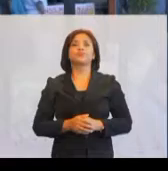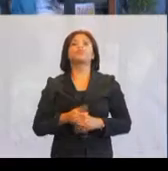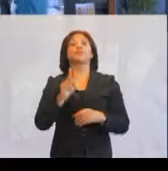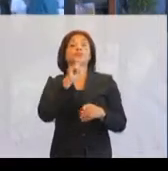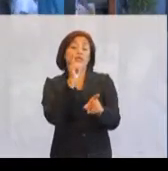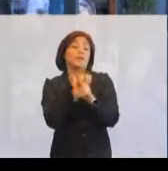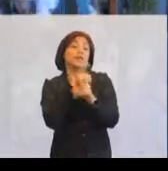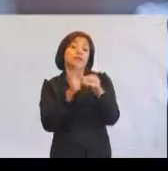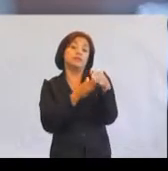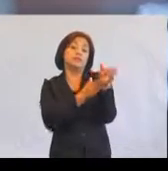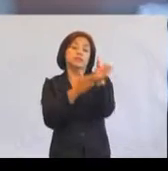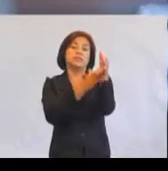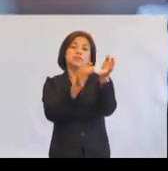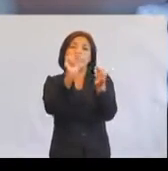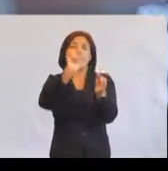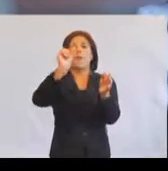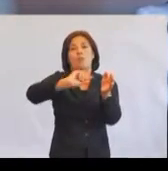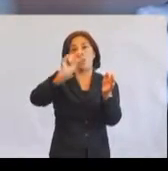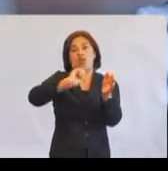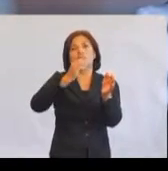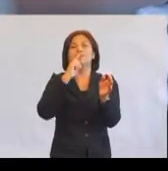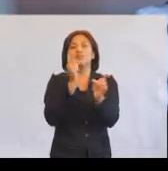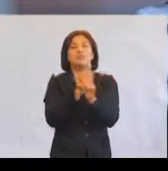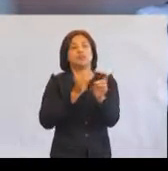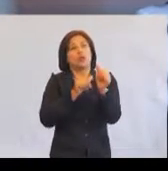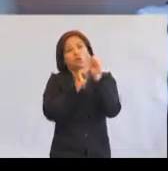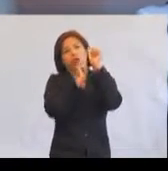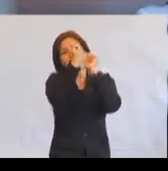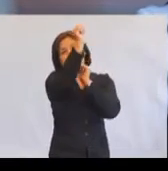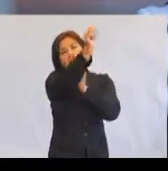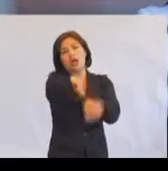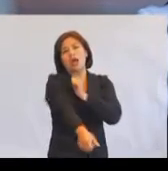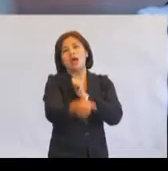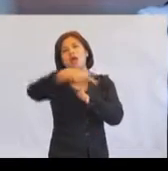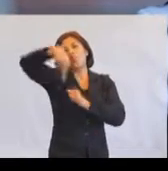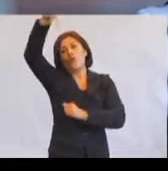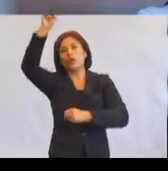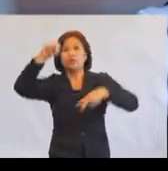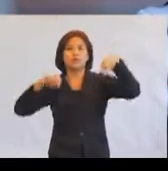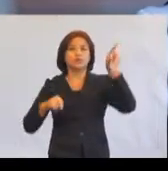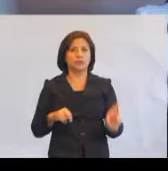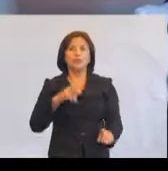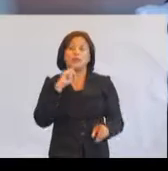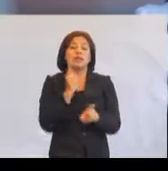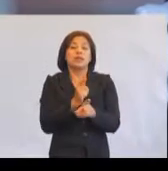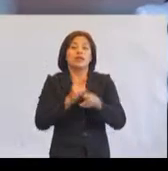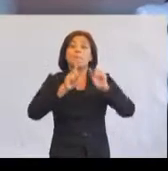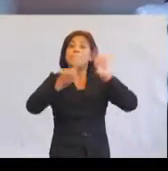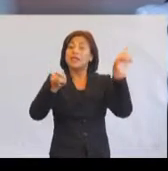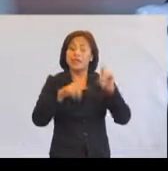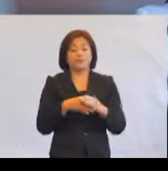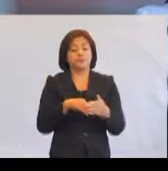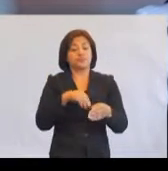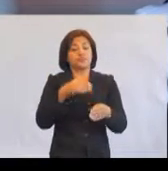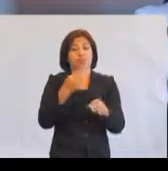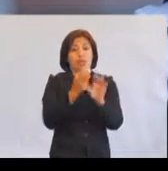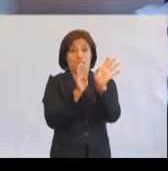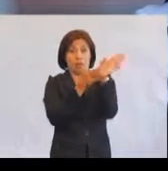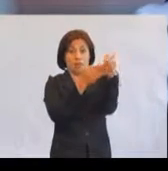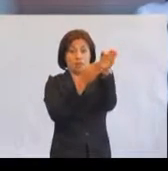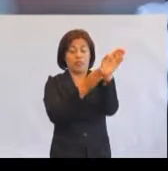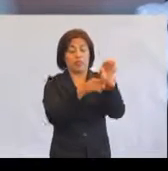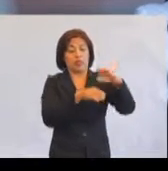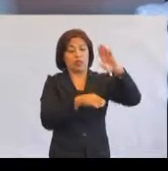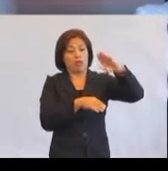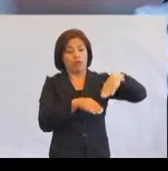de nosotros, ¿no? Uno gasta menos al subirse en la metrovía y puede trasladarse más rápido a otros lugares, pero la desventaja es eso, que las